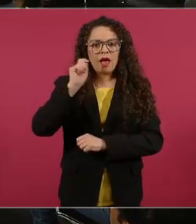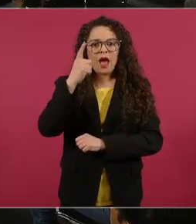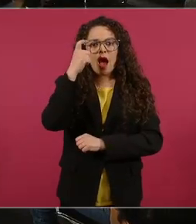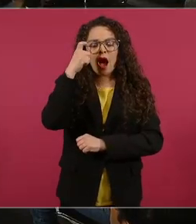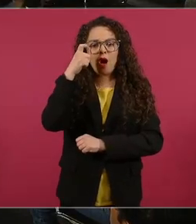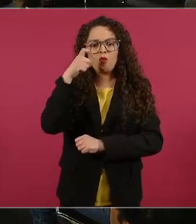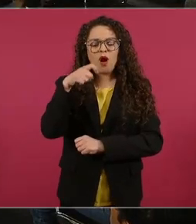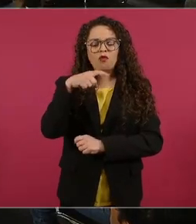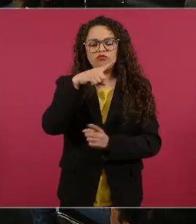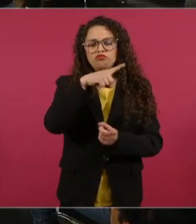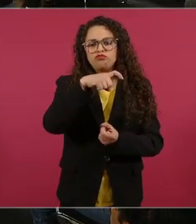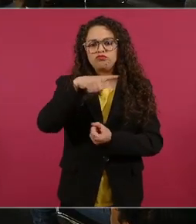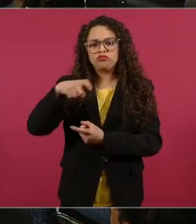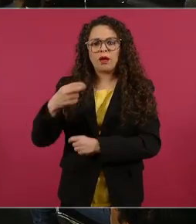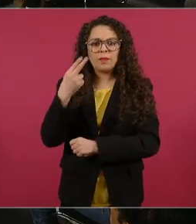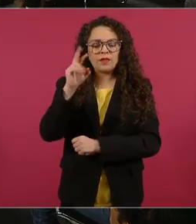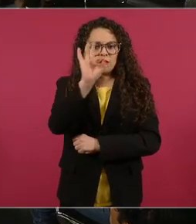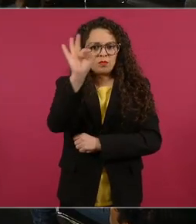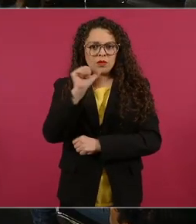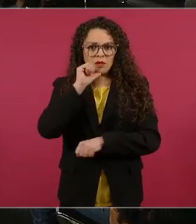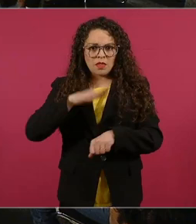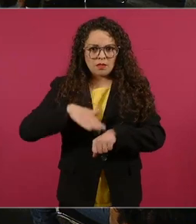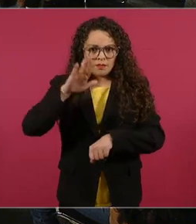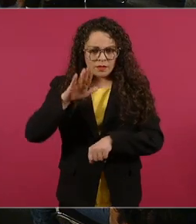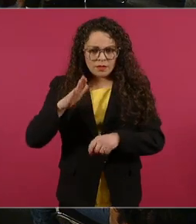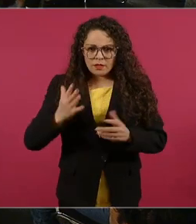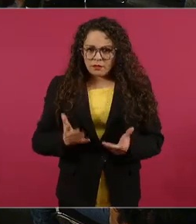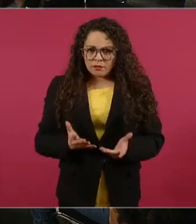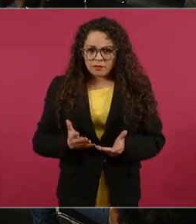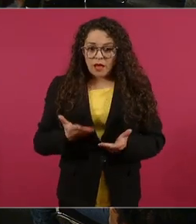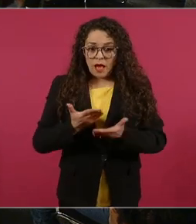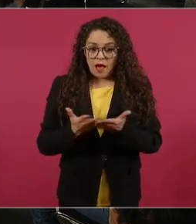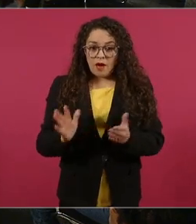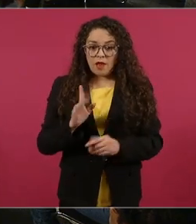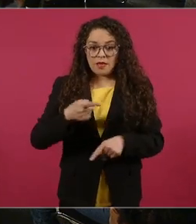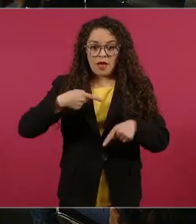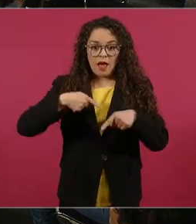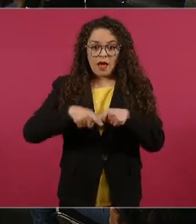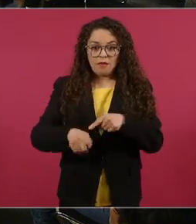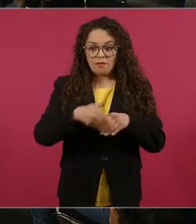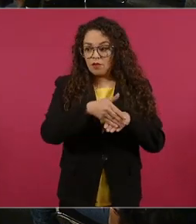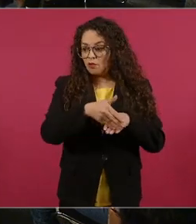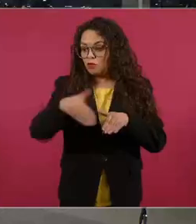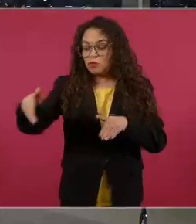agua. Y bueno, ya empieza el tema de la caña.